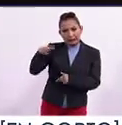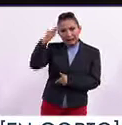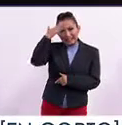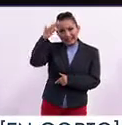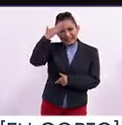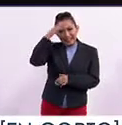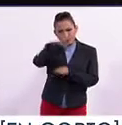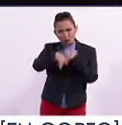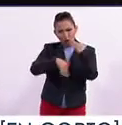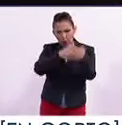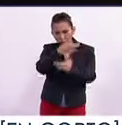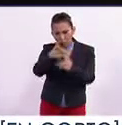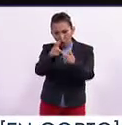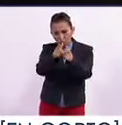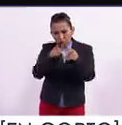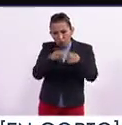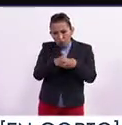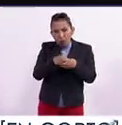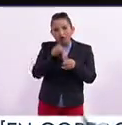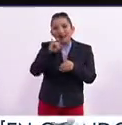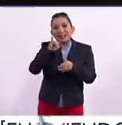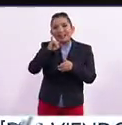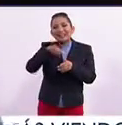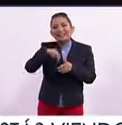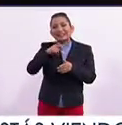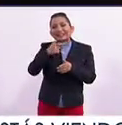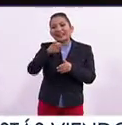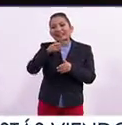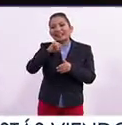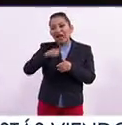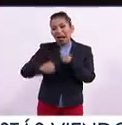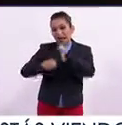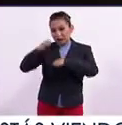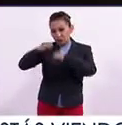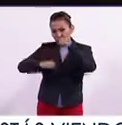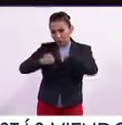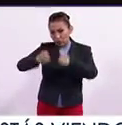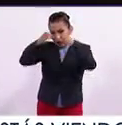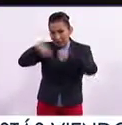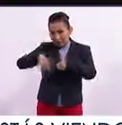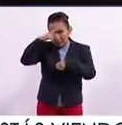parte de la ingeniería estructural en México, en